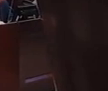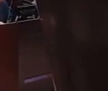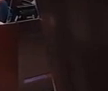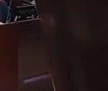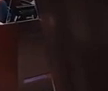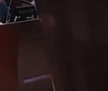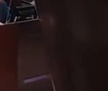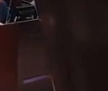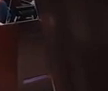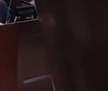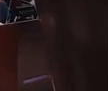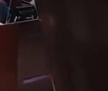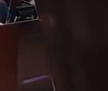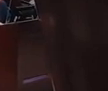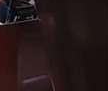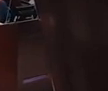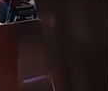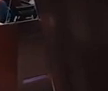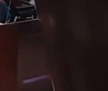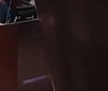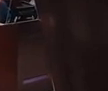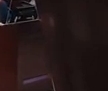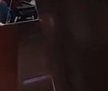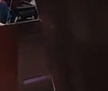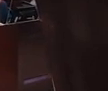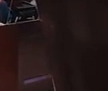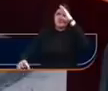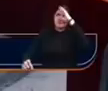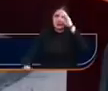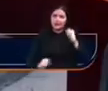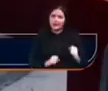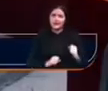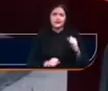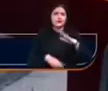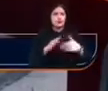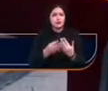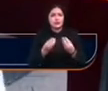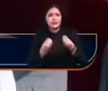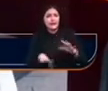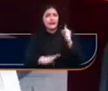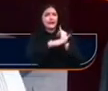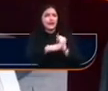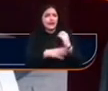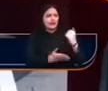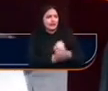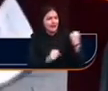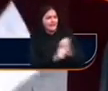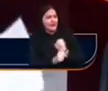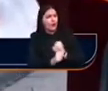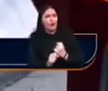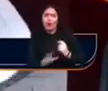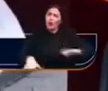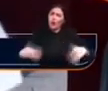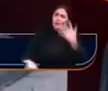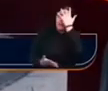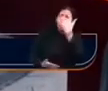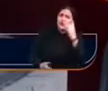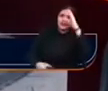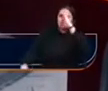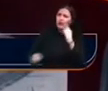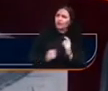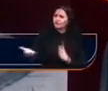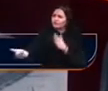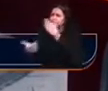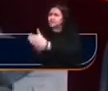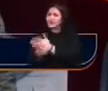policía y el ejército allí y no se pierda la institucionalidad. ¿Por qué no quisieron que nuestros soldados fueran allí